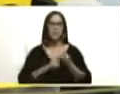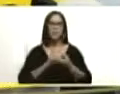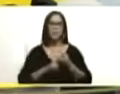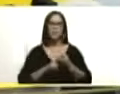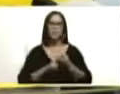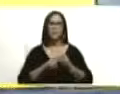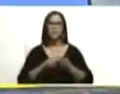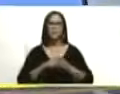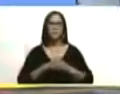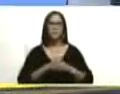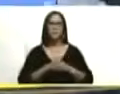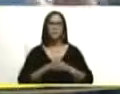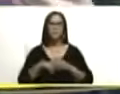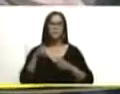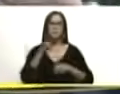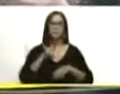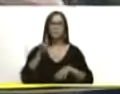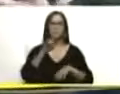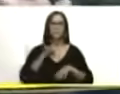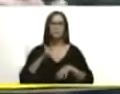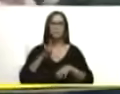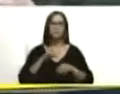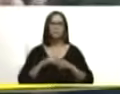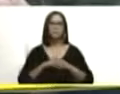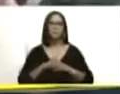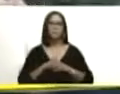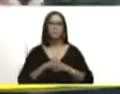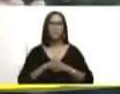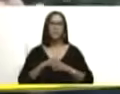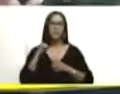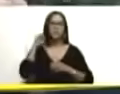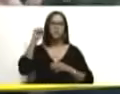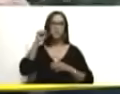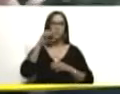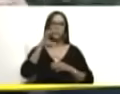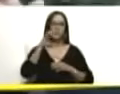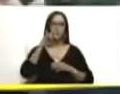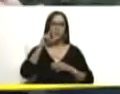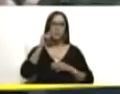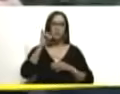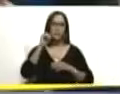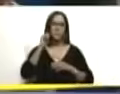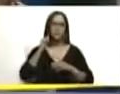esposa querida, Super Silita.